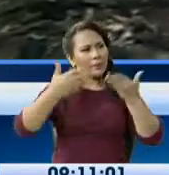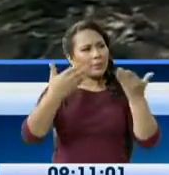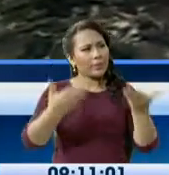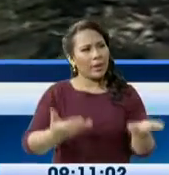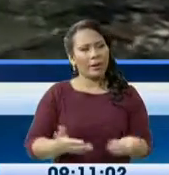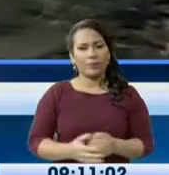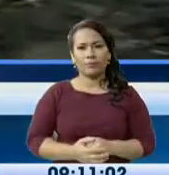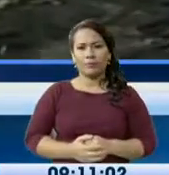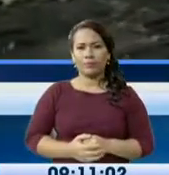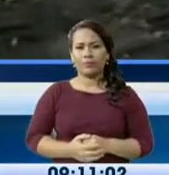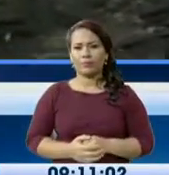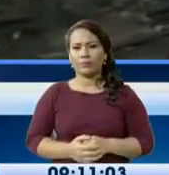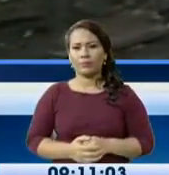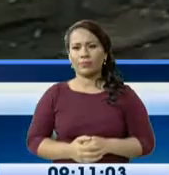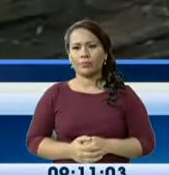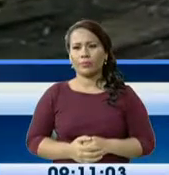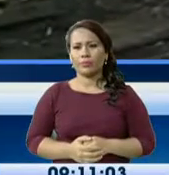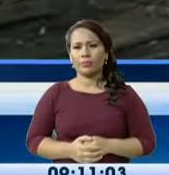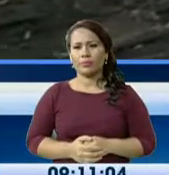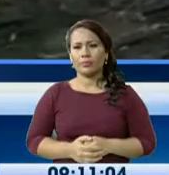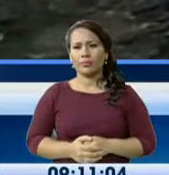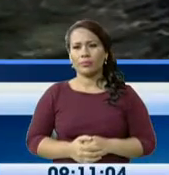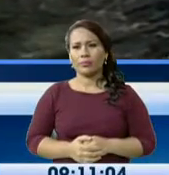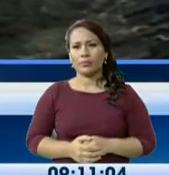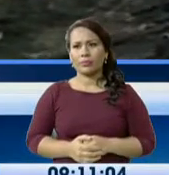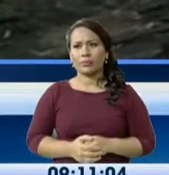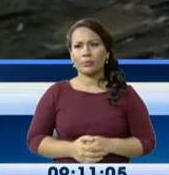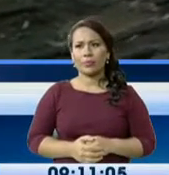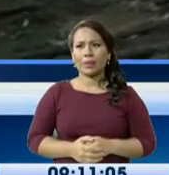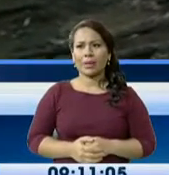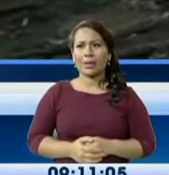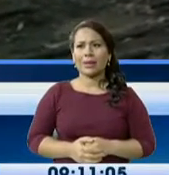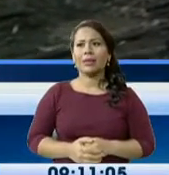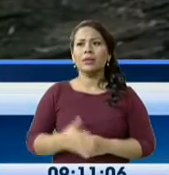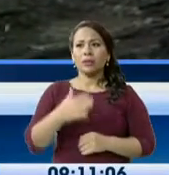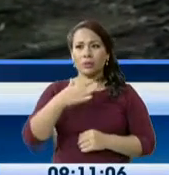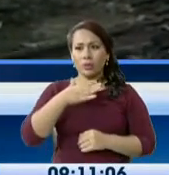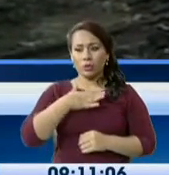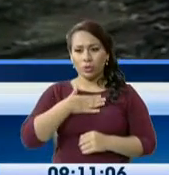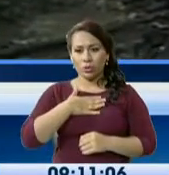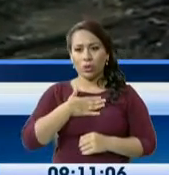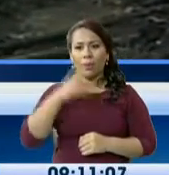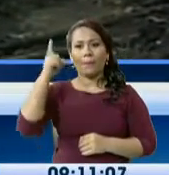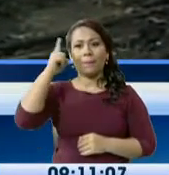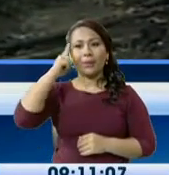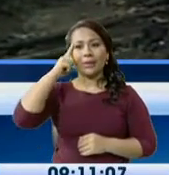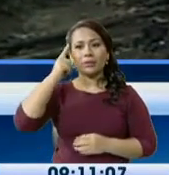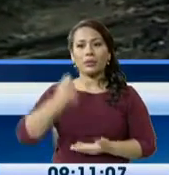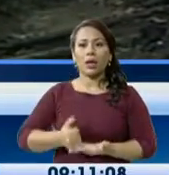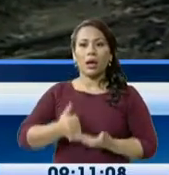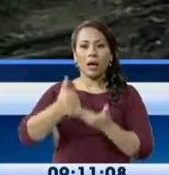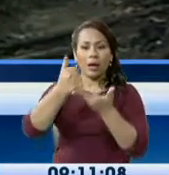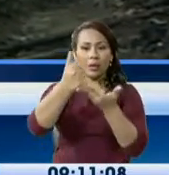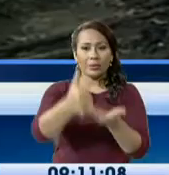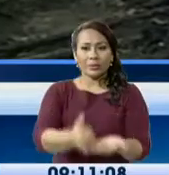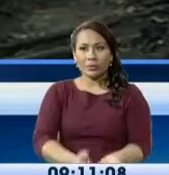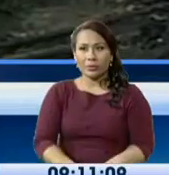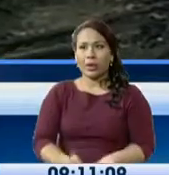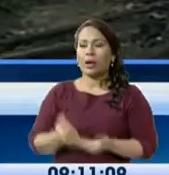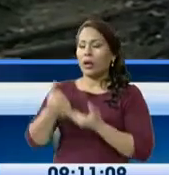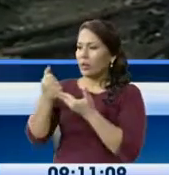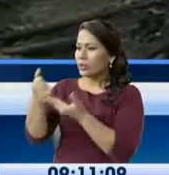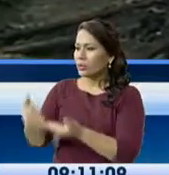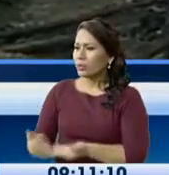la la lo mismo pienso yo, que la ayuda necesaria para que ellos obviamente